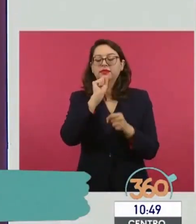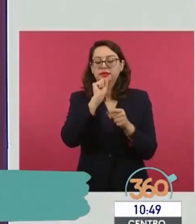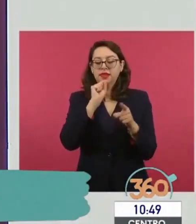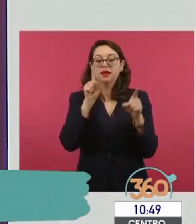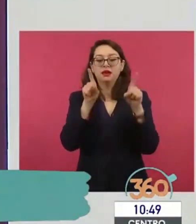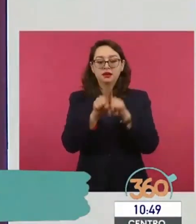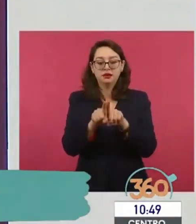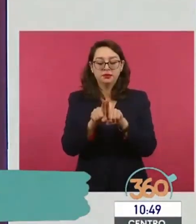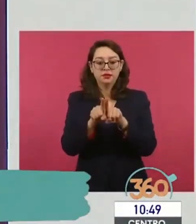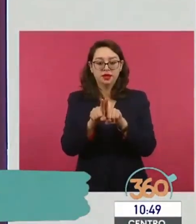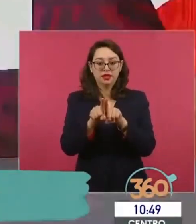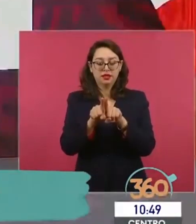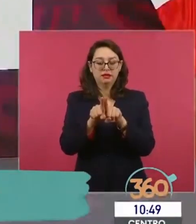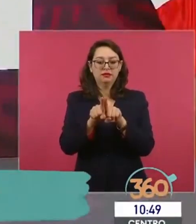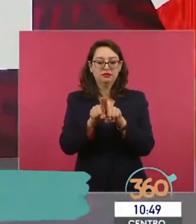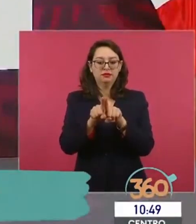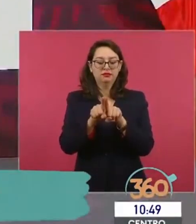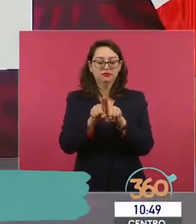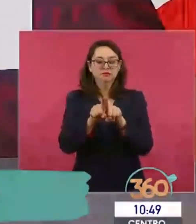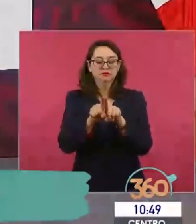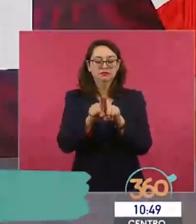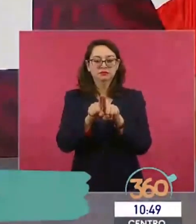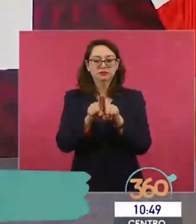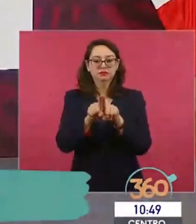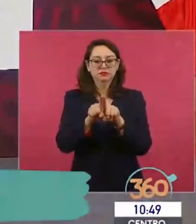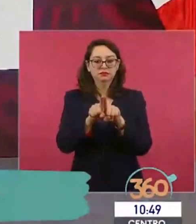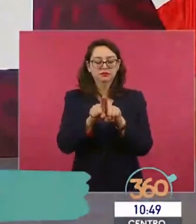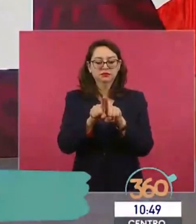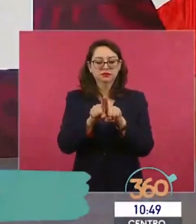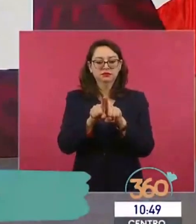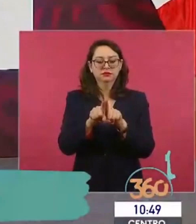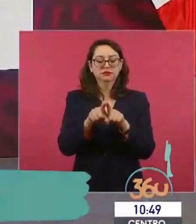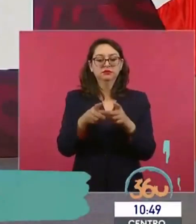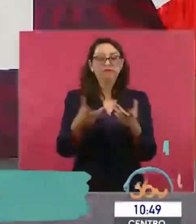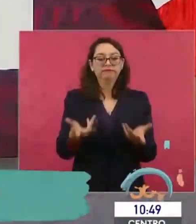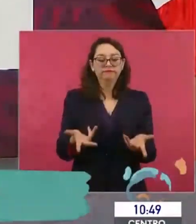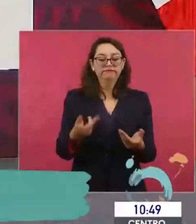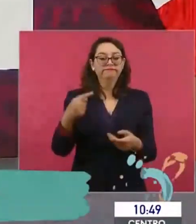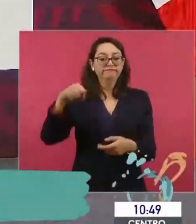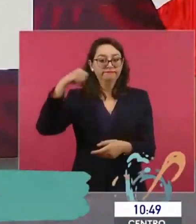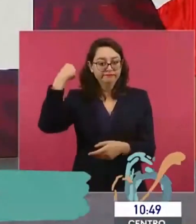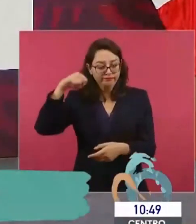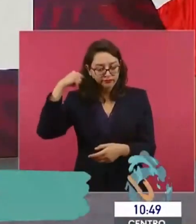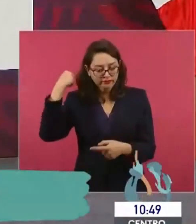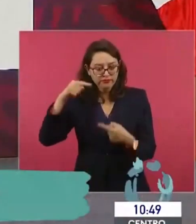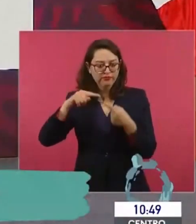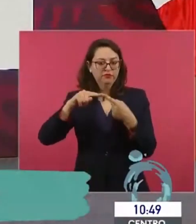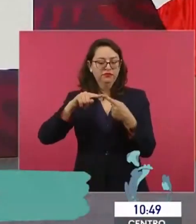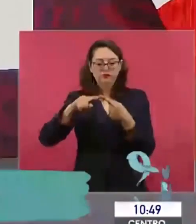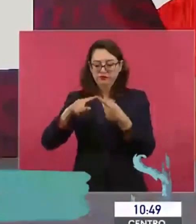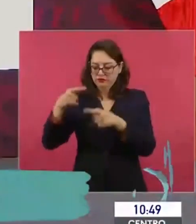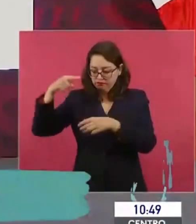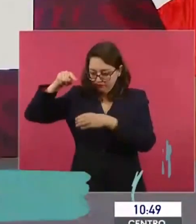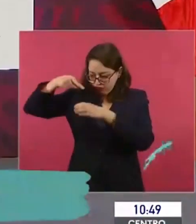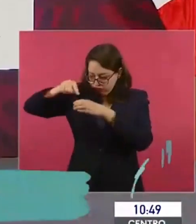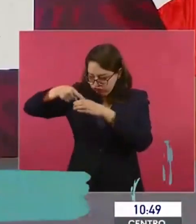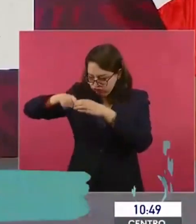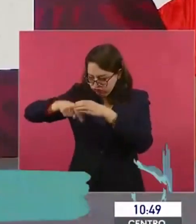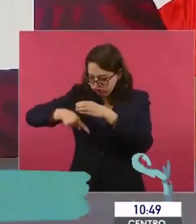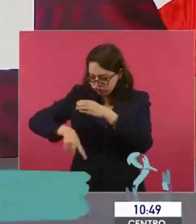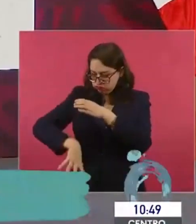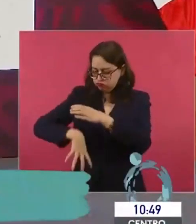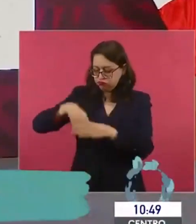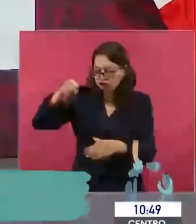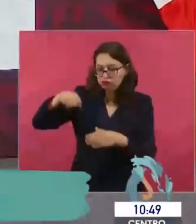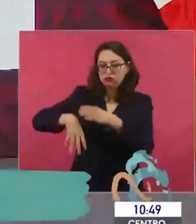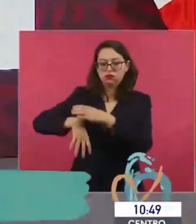de todos los campos de tierra de Tabasco y de